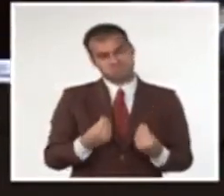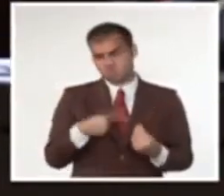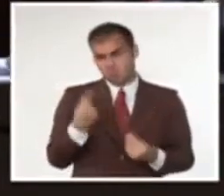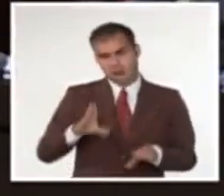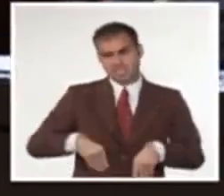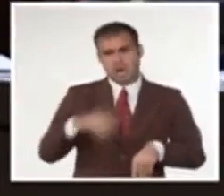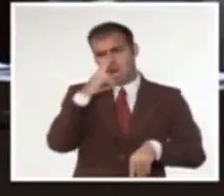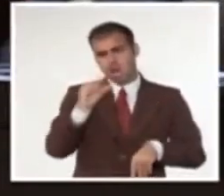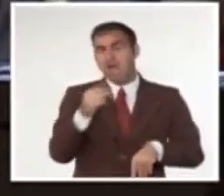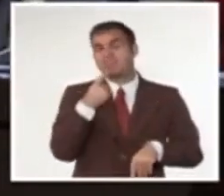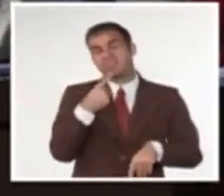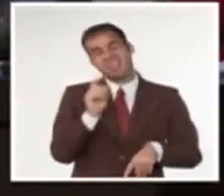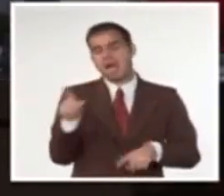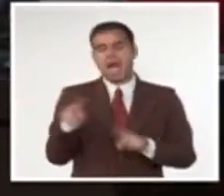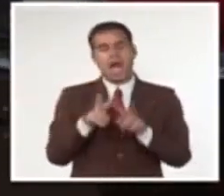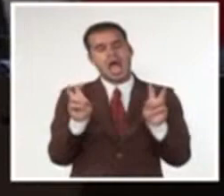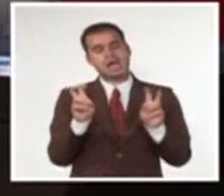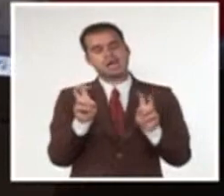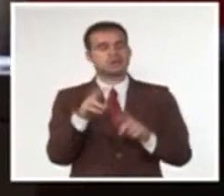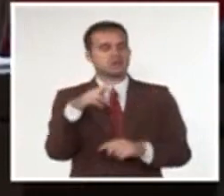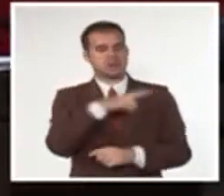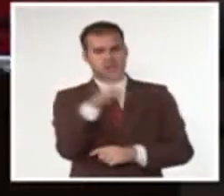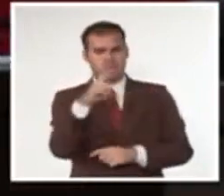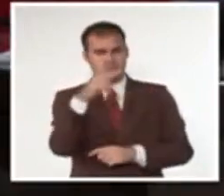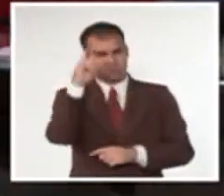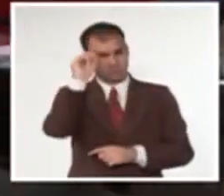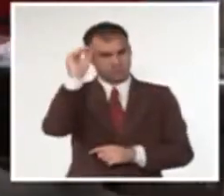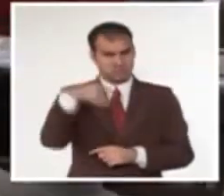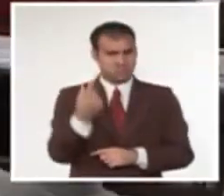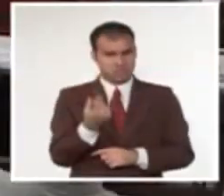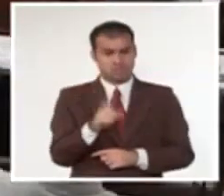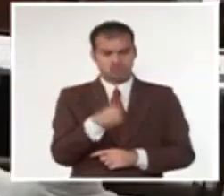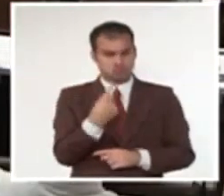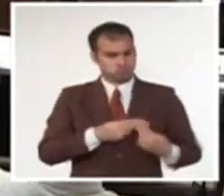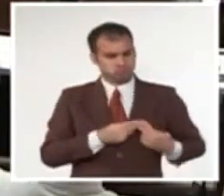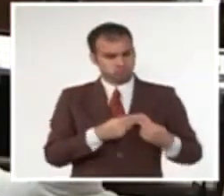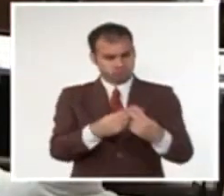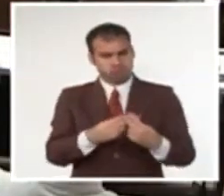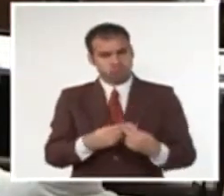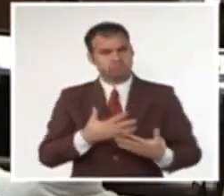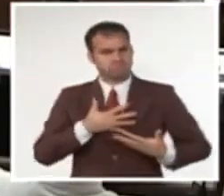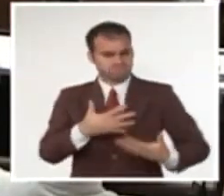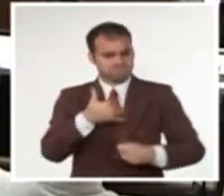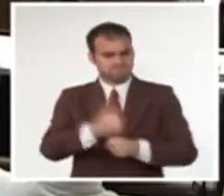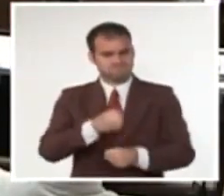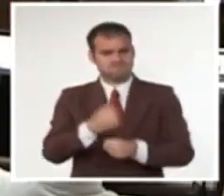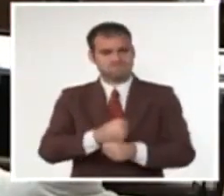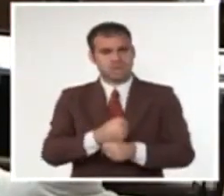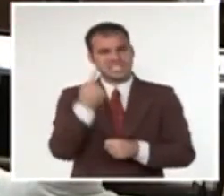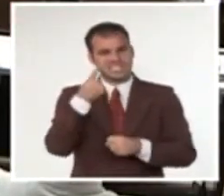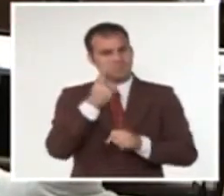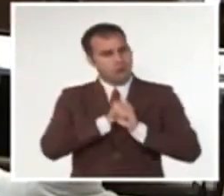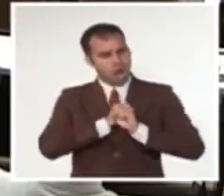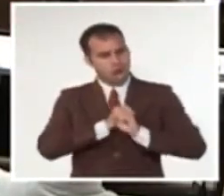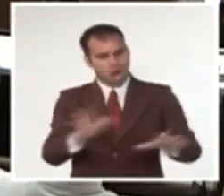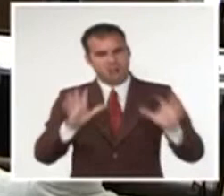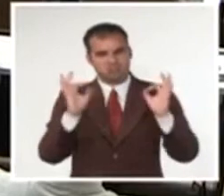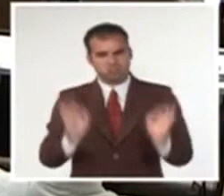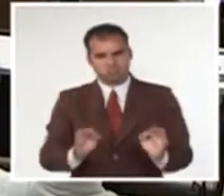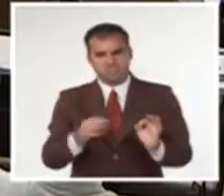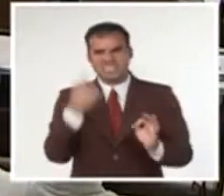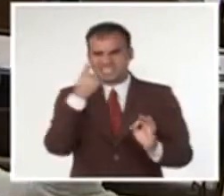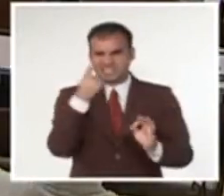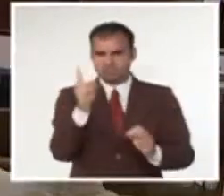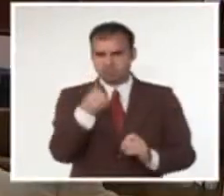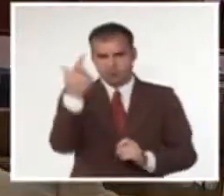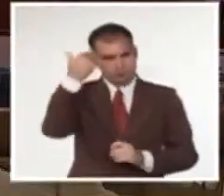una revolución que en sucesivos actos de creación heroica se ha convertido en ejemplo de real disidencia